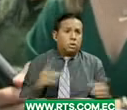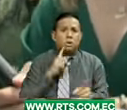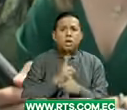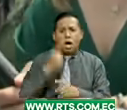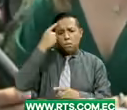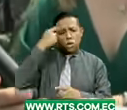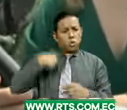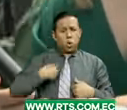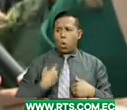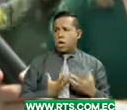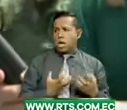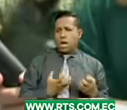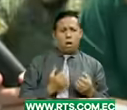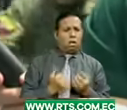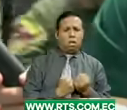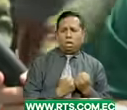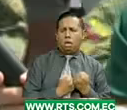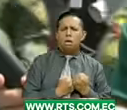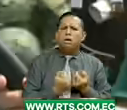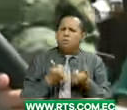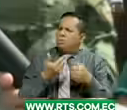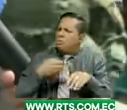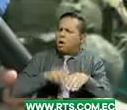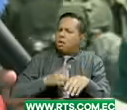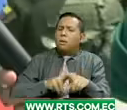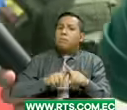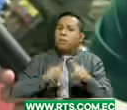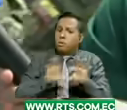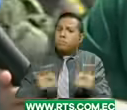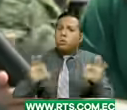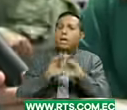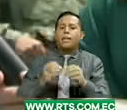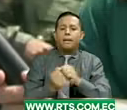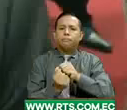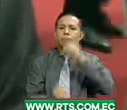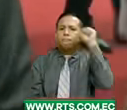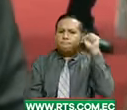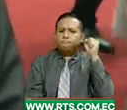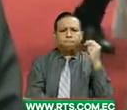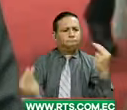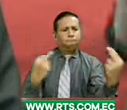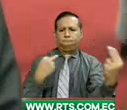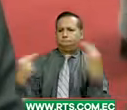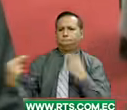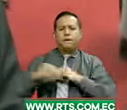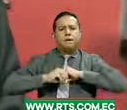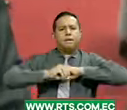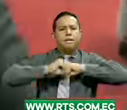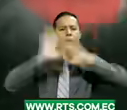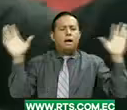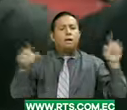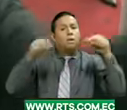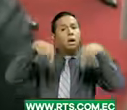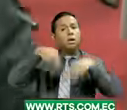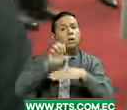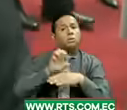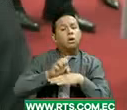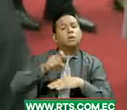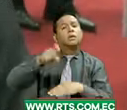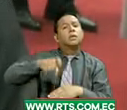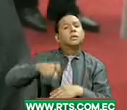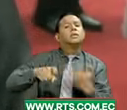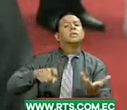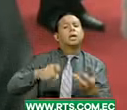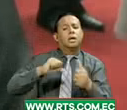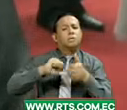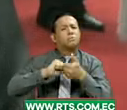los intereses del país por sobre todo y por sobre cualquier persona o interés corporativo. Yo creo que el país necesita en este momento reconciliar muchas